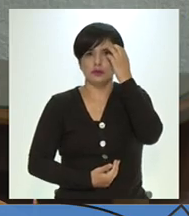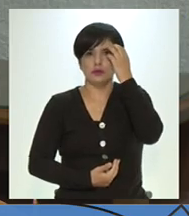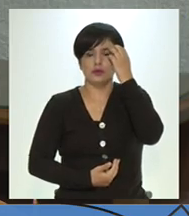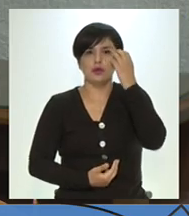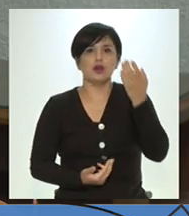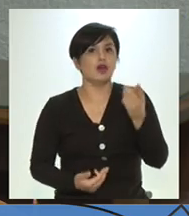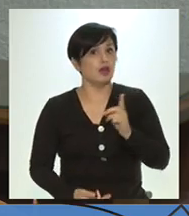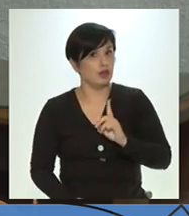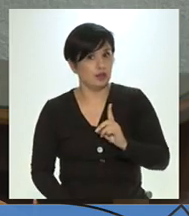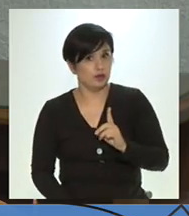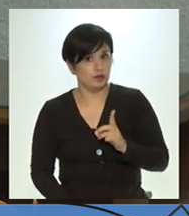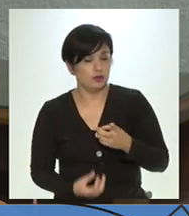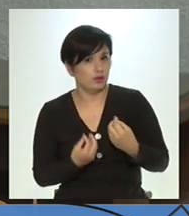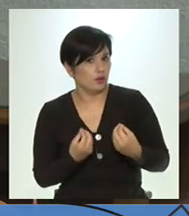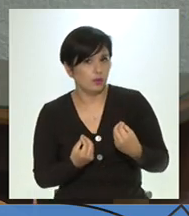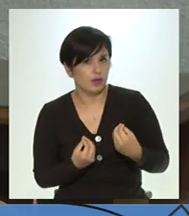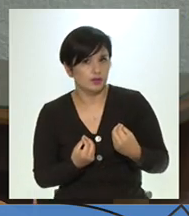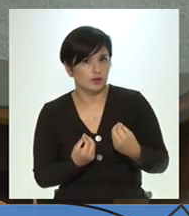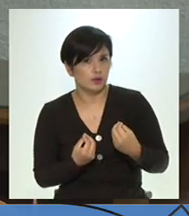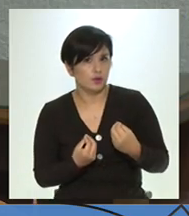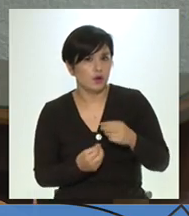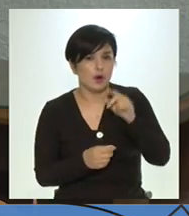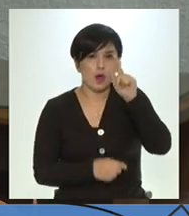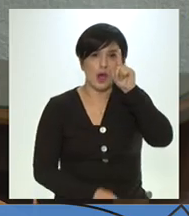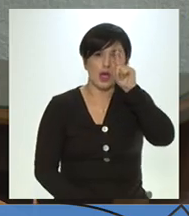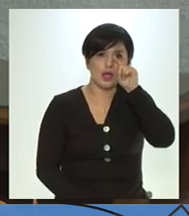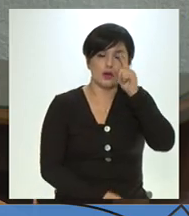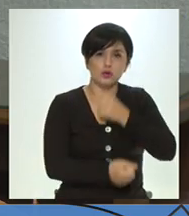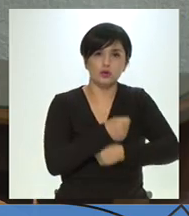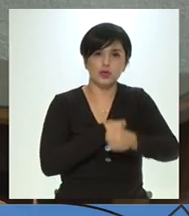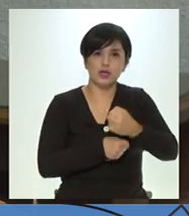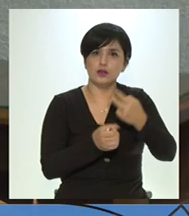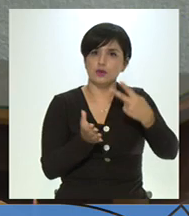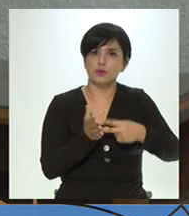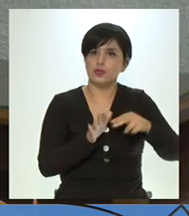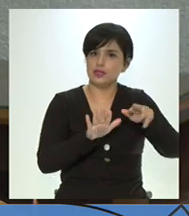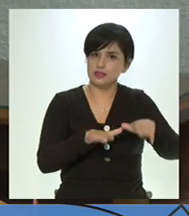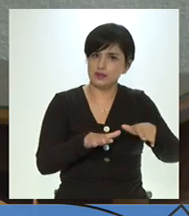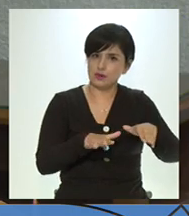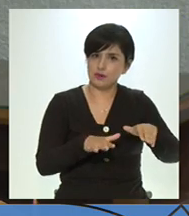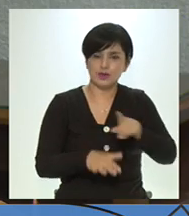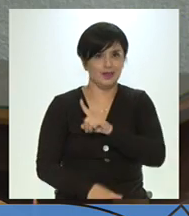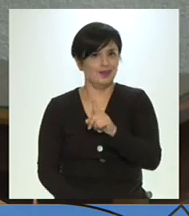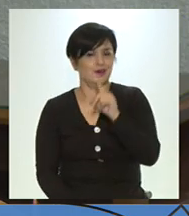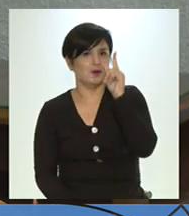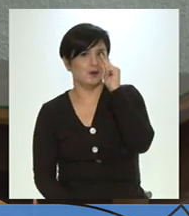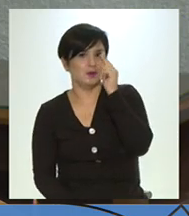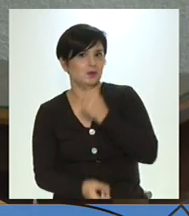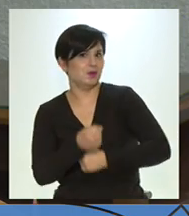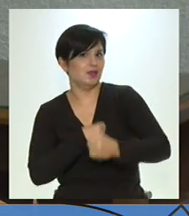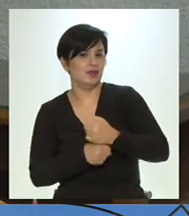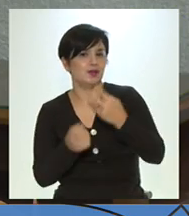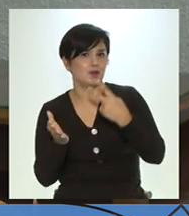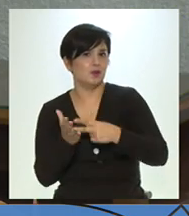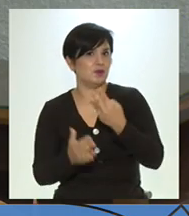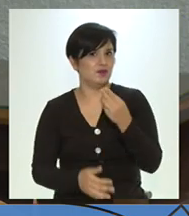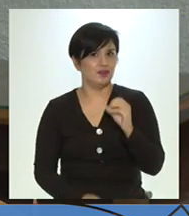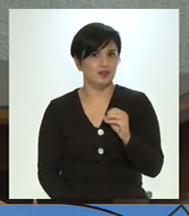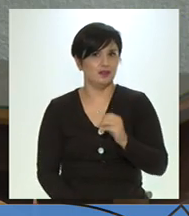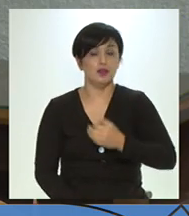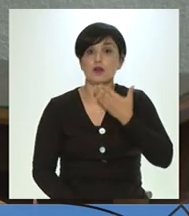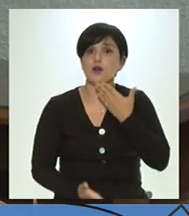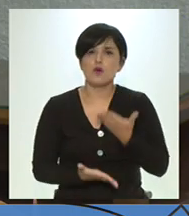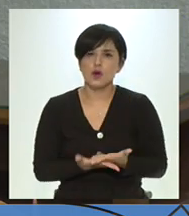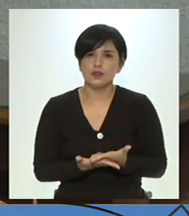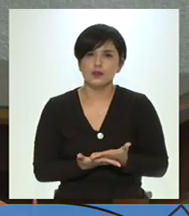esto no sucedió en octubre del 2019 ni en octubre del año 2020 ocurrió